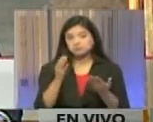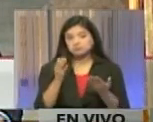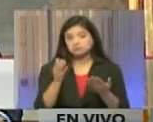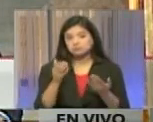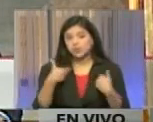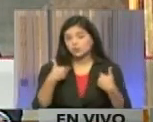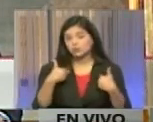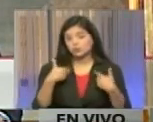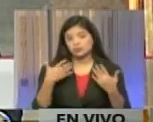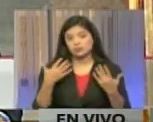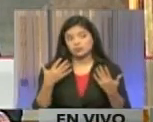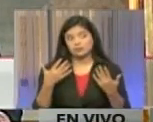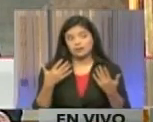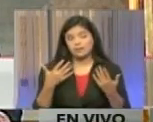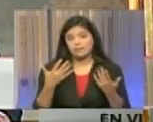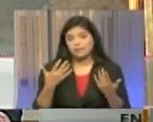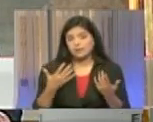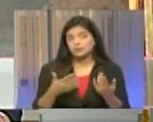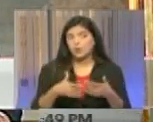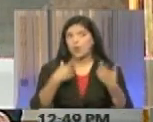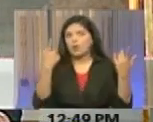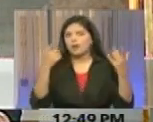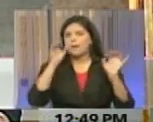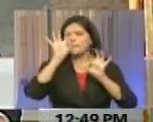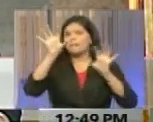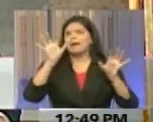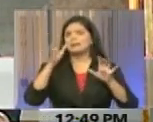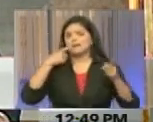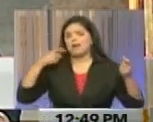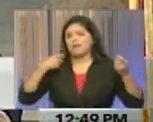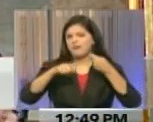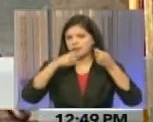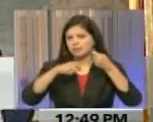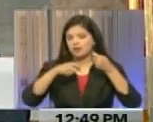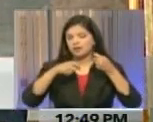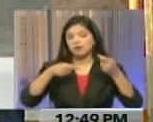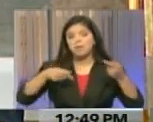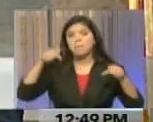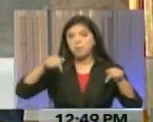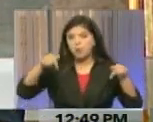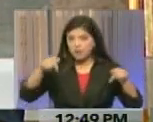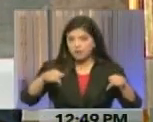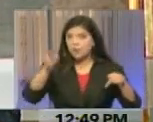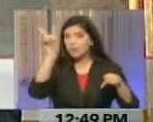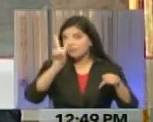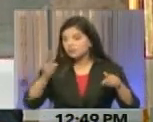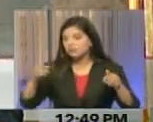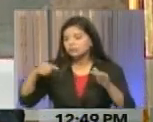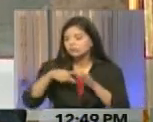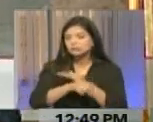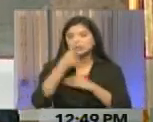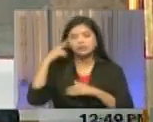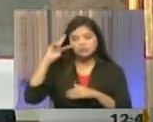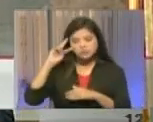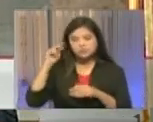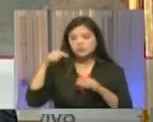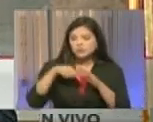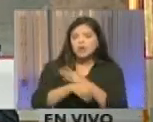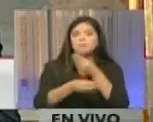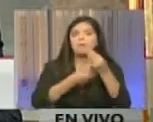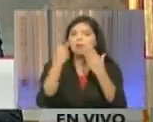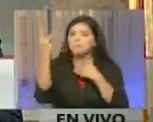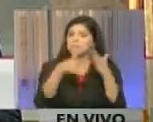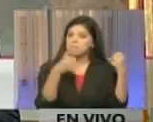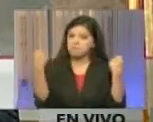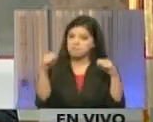víctimas, sí, de esos grandes consumidores. Por aquí pasa por nuestro territorio y vamos a diseñar